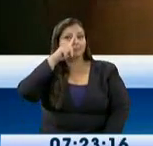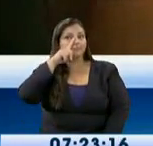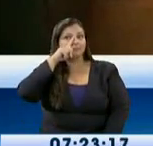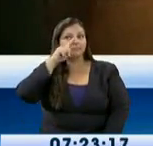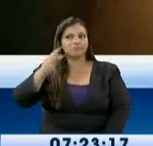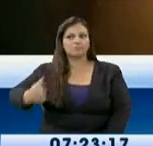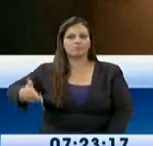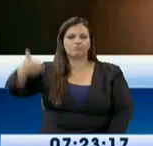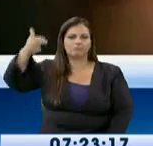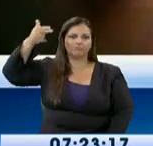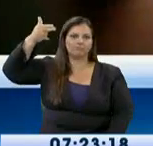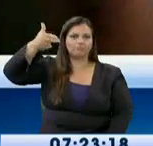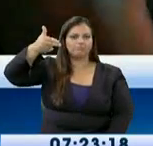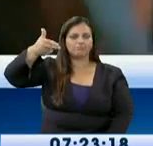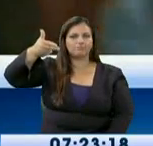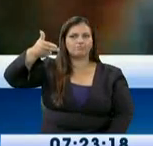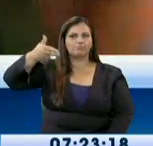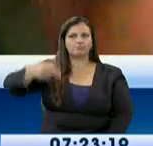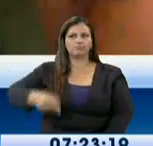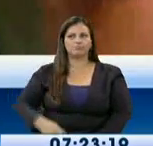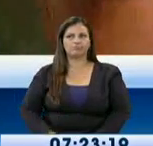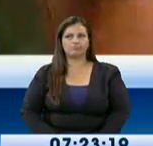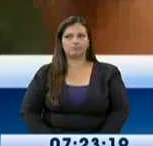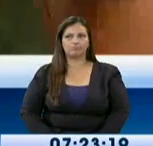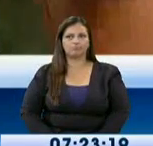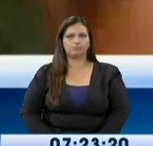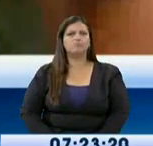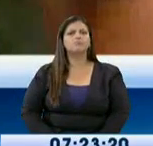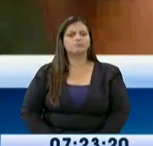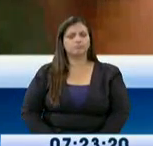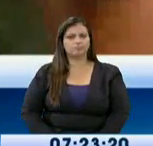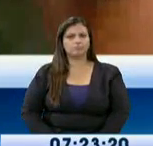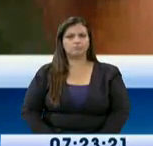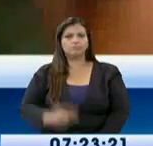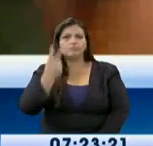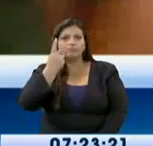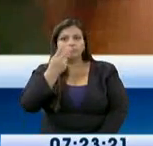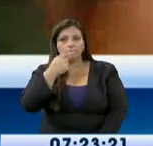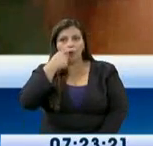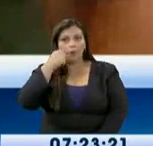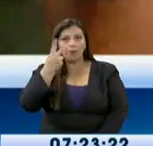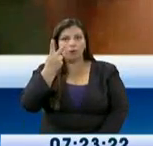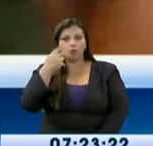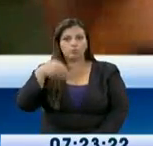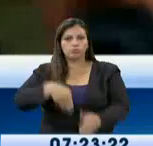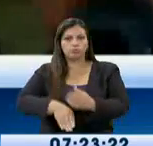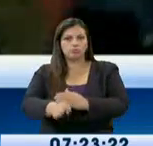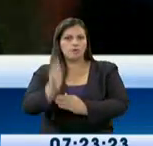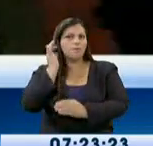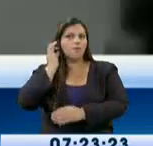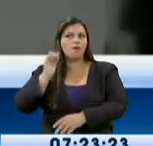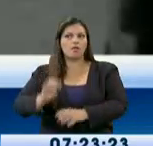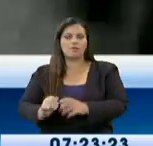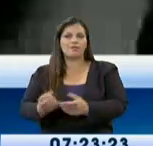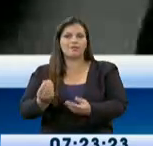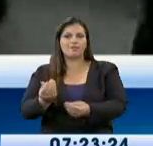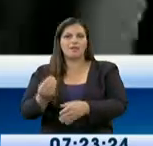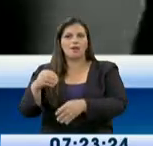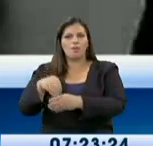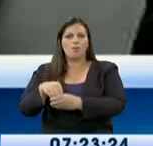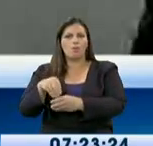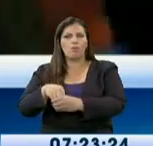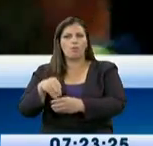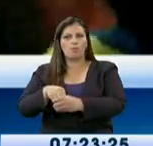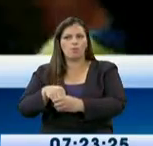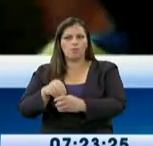las recaudaciones. Ahí es cuando los chicos entran y se encargan de coger a la cajera y agacharle la mirada.